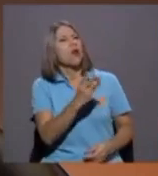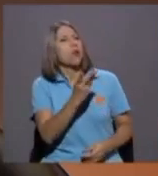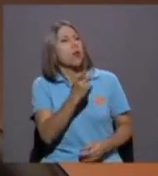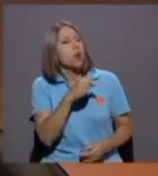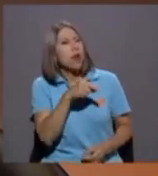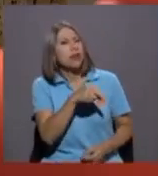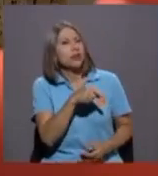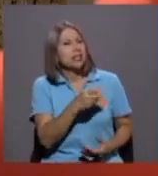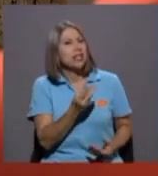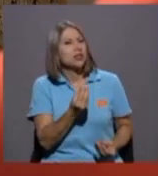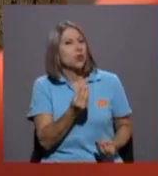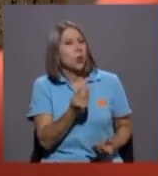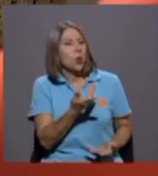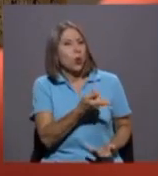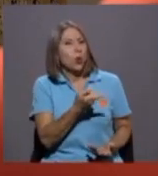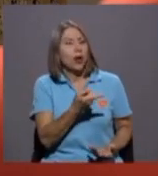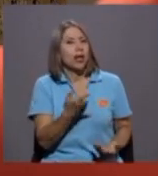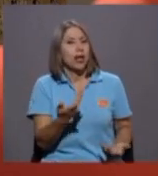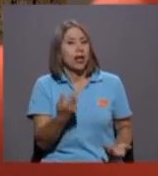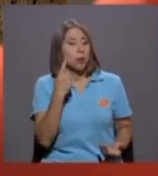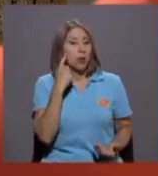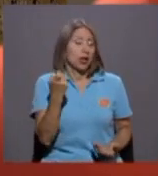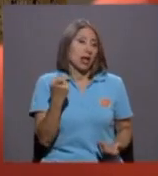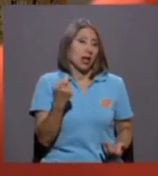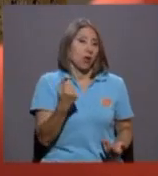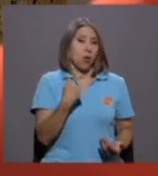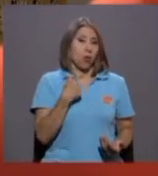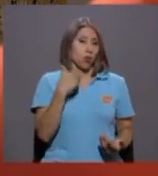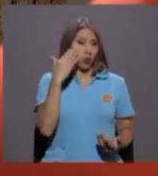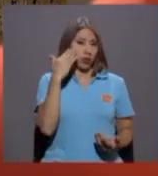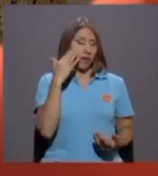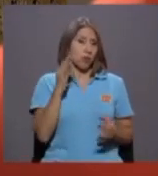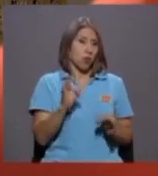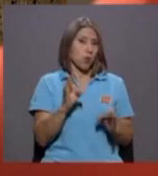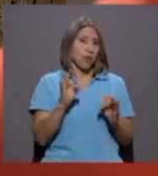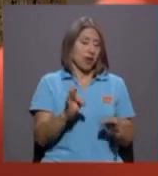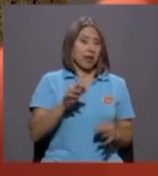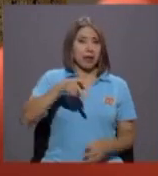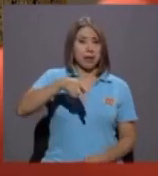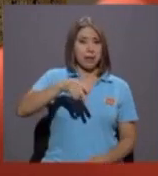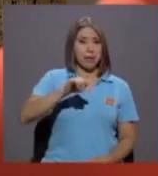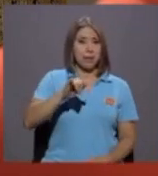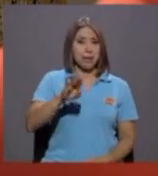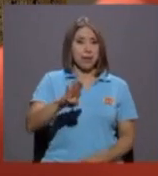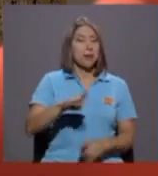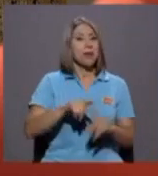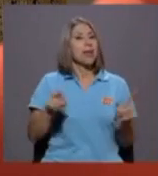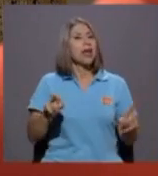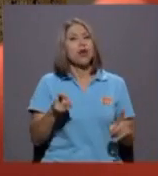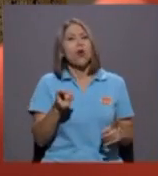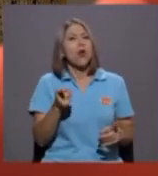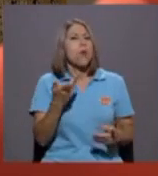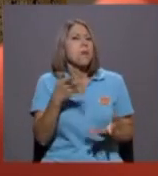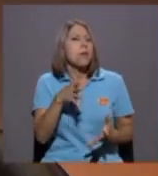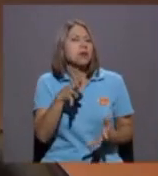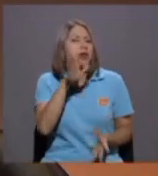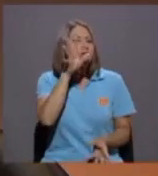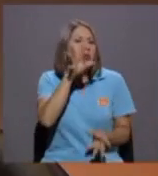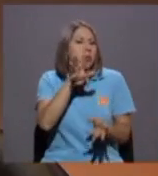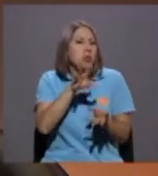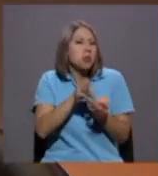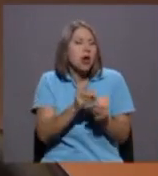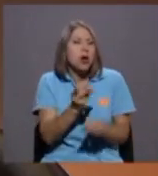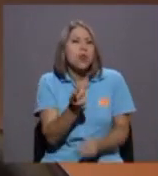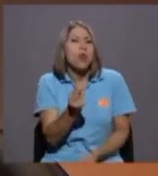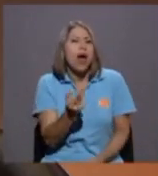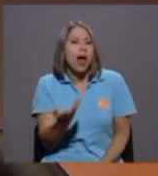eso? ¿Cómo cuánto sería eso? Porque uno lo sabe muy bien en términos del PIB, pero de los ingresos, ¿cómo cuánto es? Más